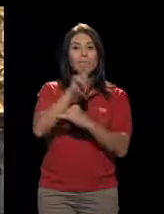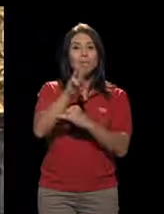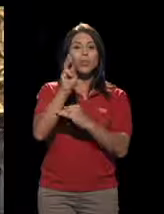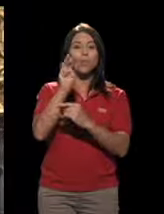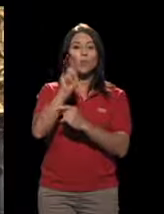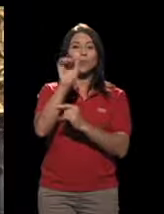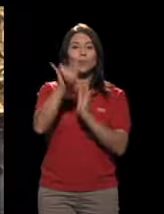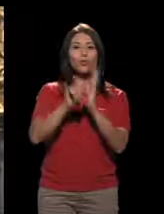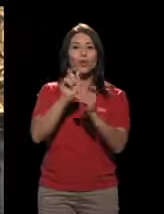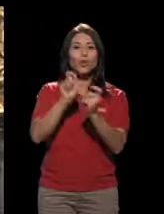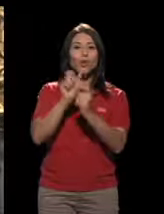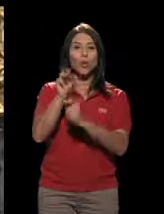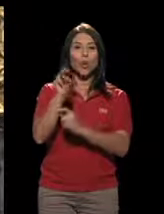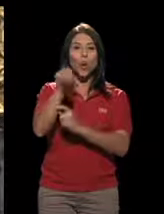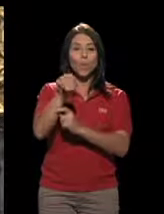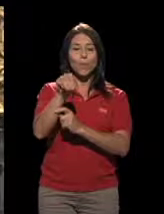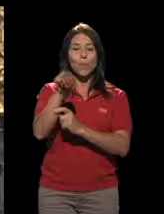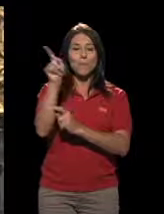a